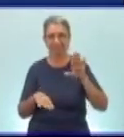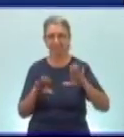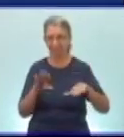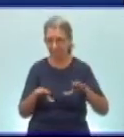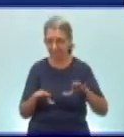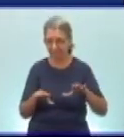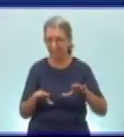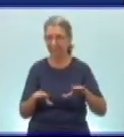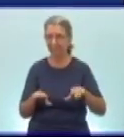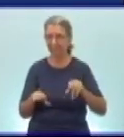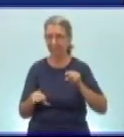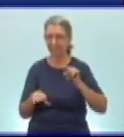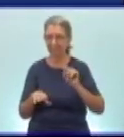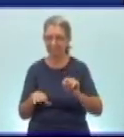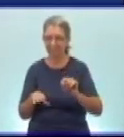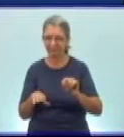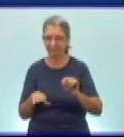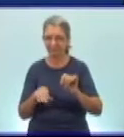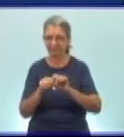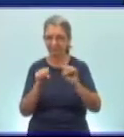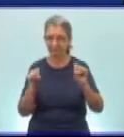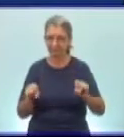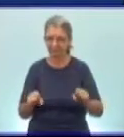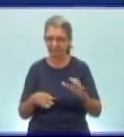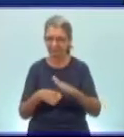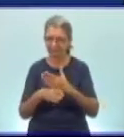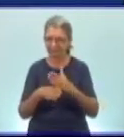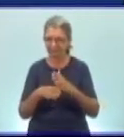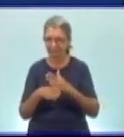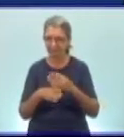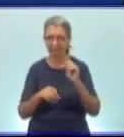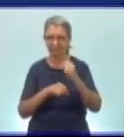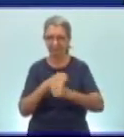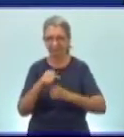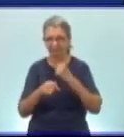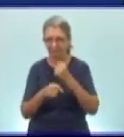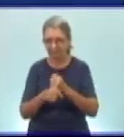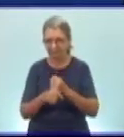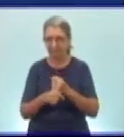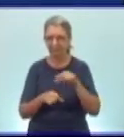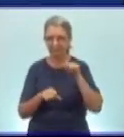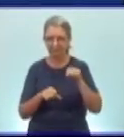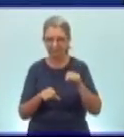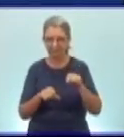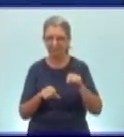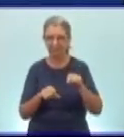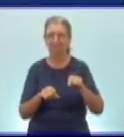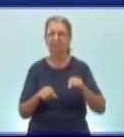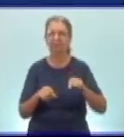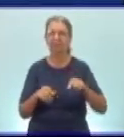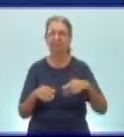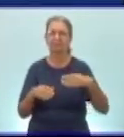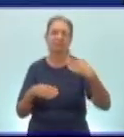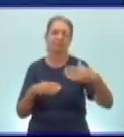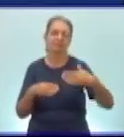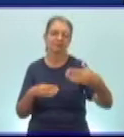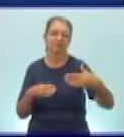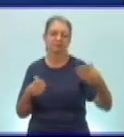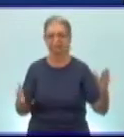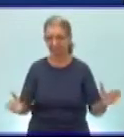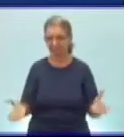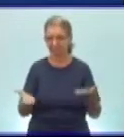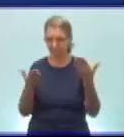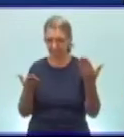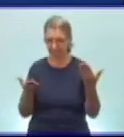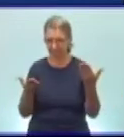de los diferentes sistemas que estemos utilizando. Y es la que se conoce como constante de restauradora, conocida por